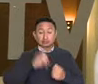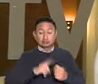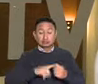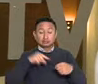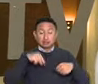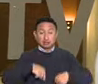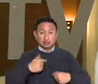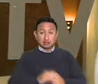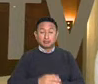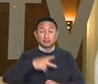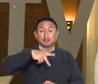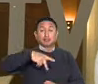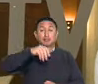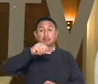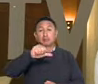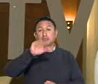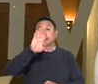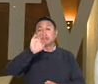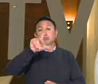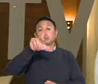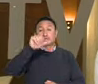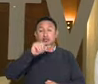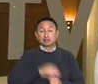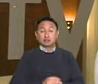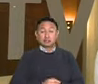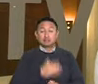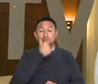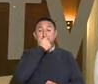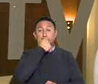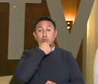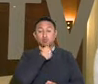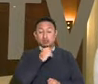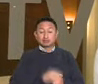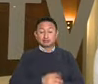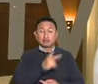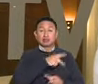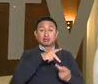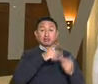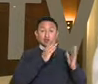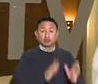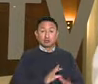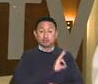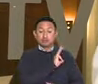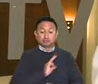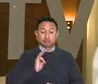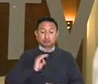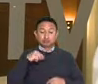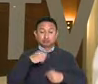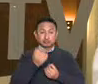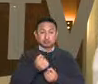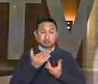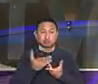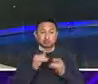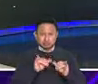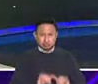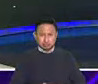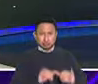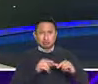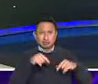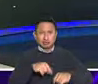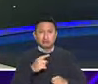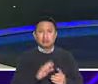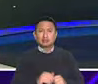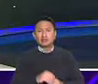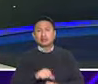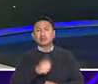Quito, sin duda, es Pavel Muñoz, y a la prefectura, Paola Pavón. Esta es la información, compañeros. Vamos a seguir teniendo